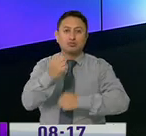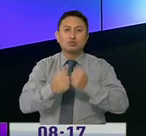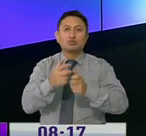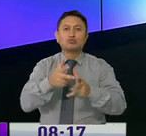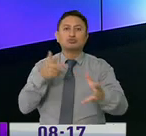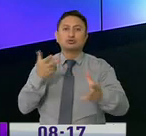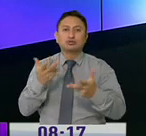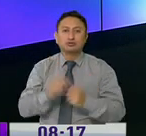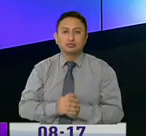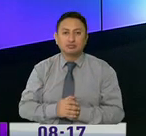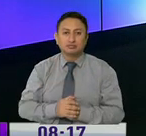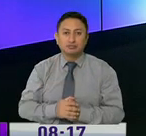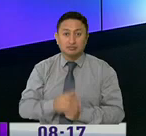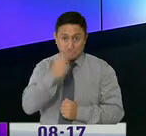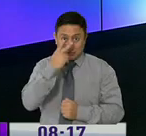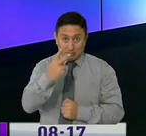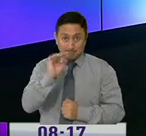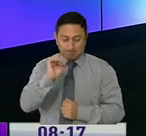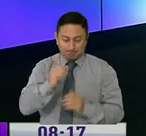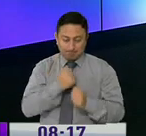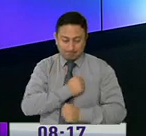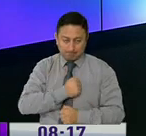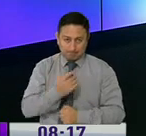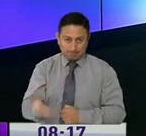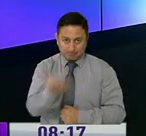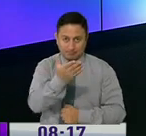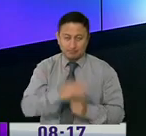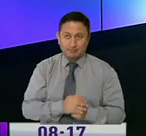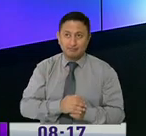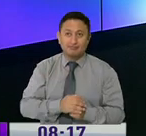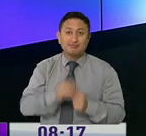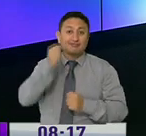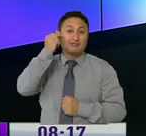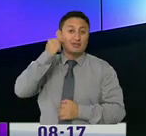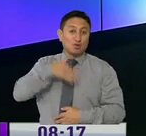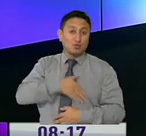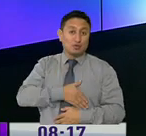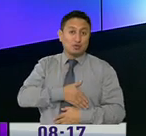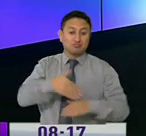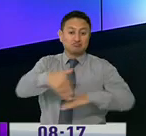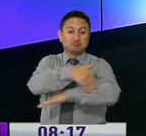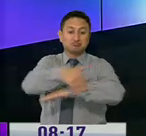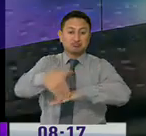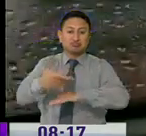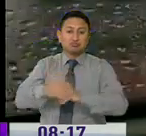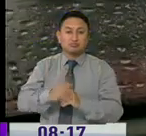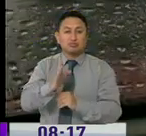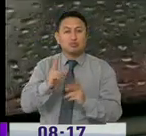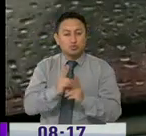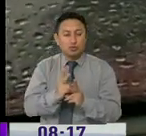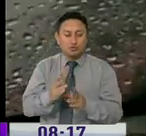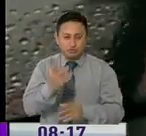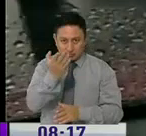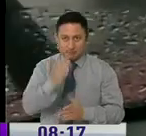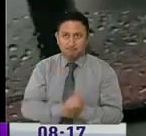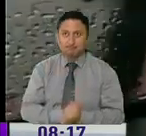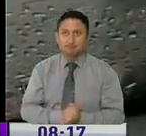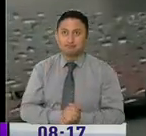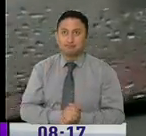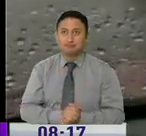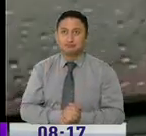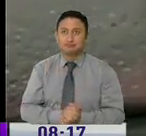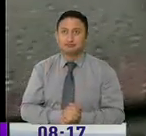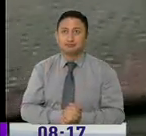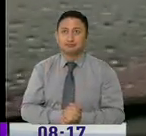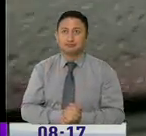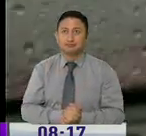en ese sector. ¿Quiere ver usted, por favor, Sarita, póngale, la Simón Bolívar cómo está? Por favor, maneje con cuidado, póngale en pantalla. Miren, esa es la